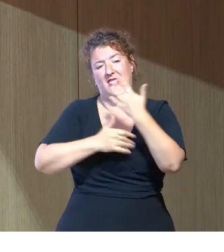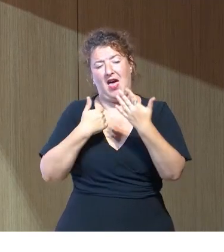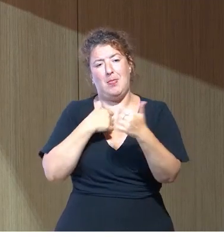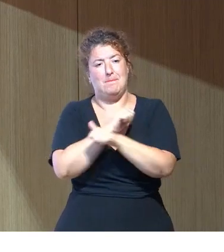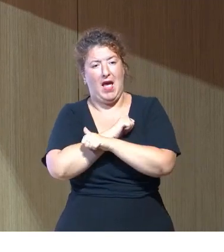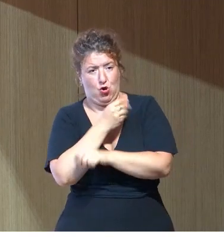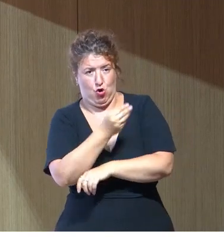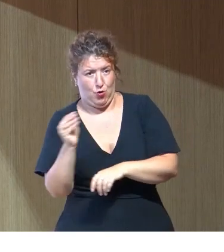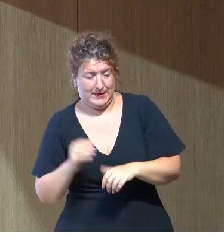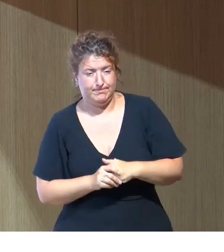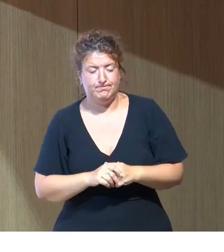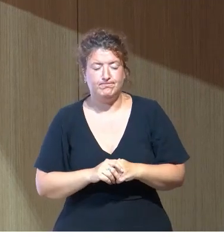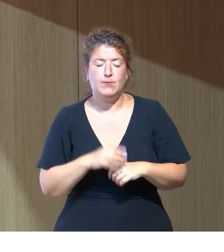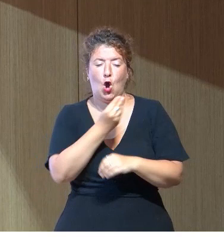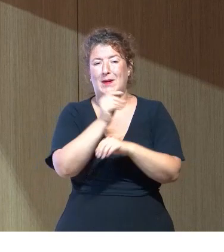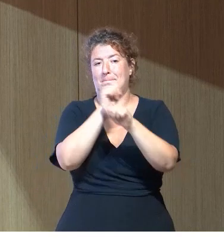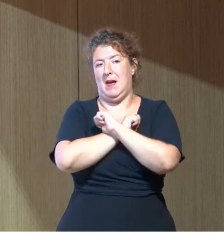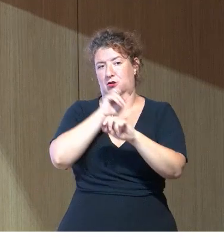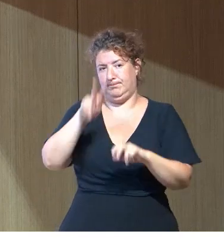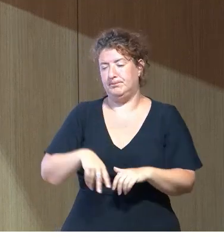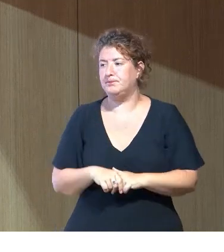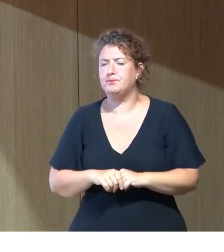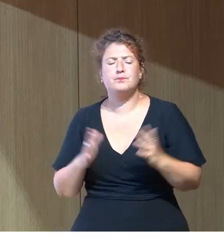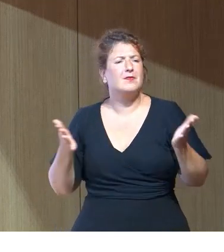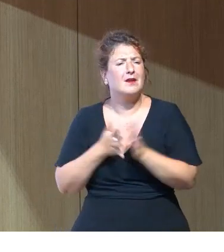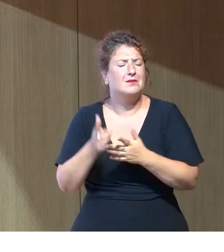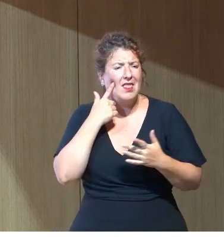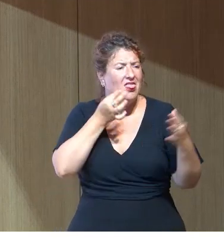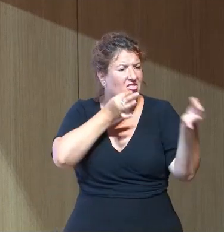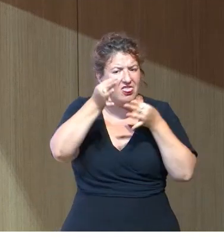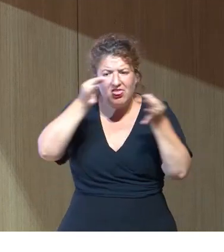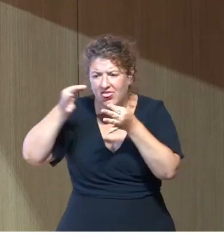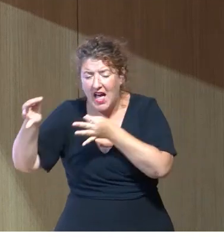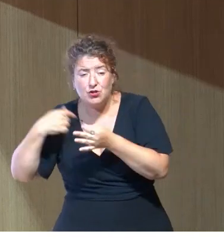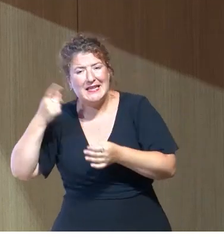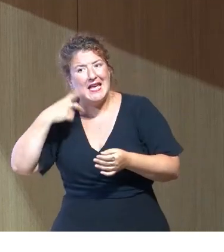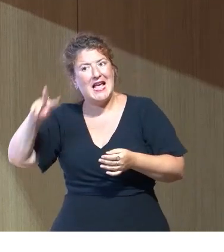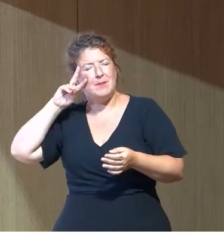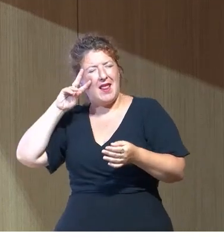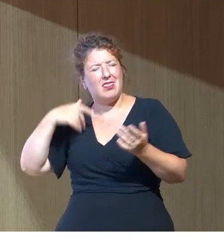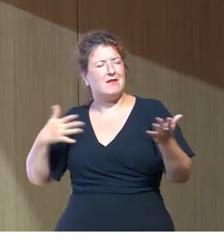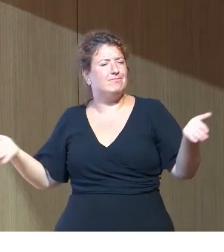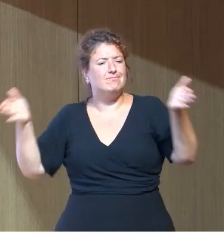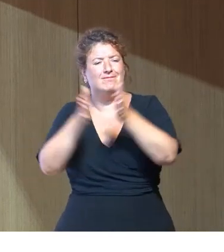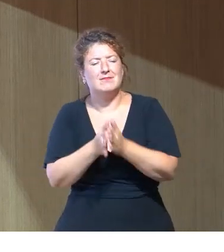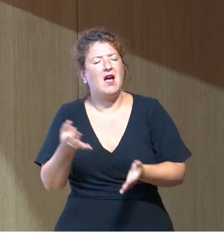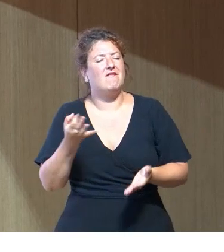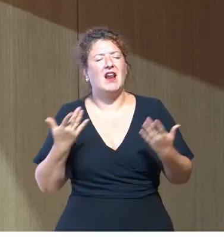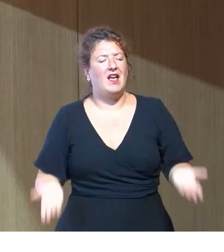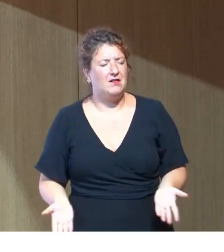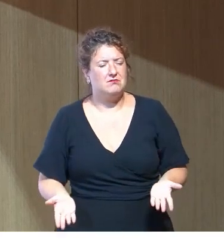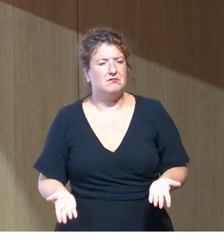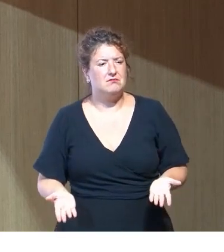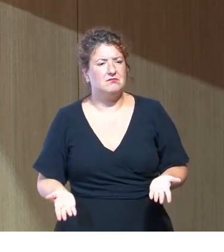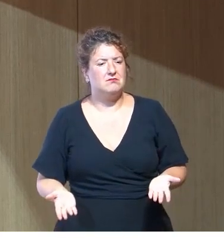junto a la experiencia acumulada nos llevan yo creo que a dos conclusiones que vosotros estáis sacando